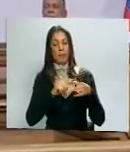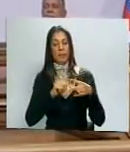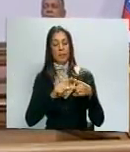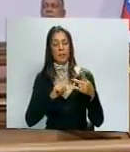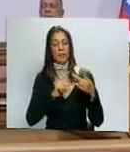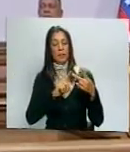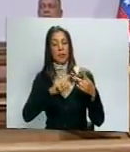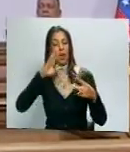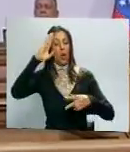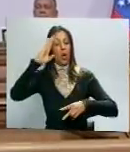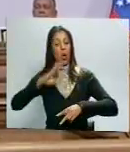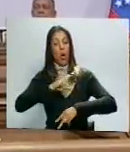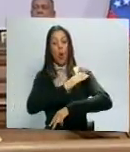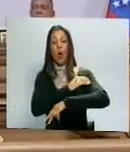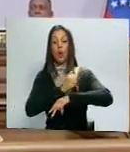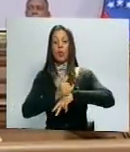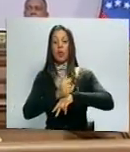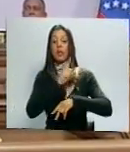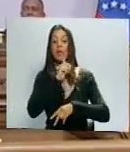el general de división Fabio